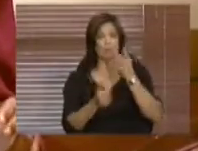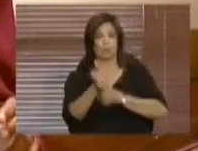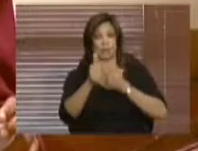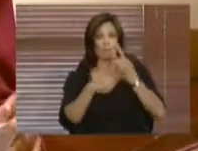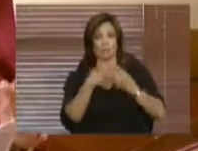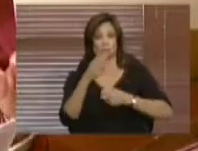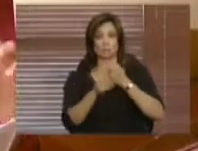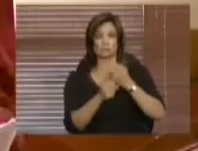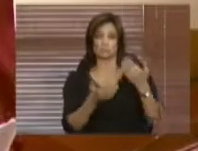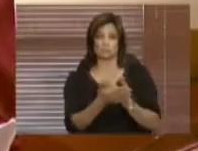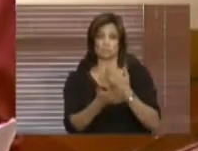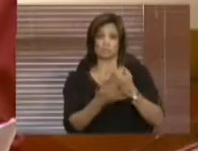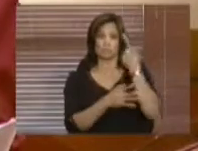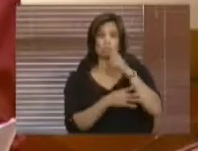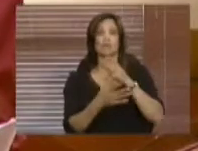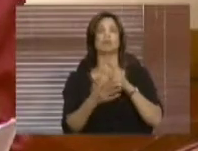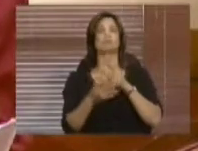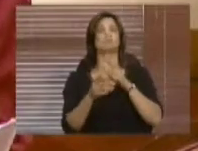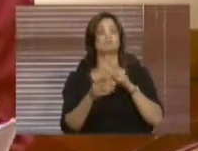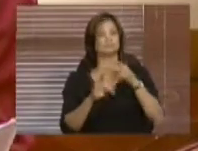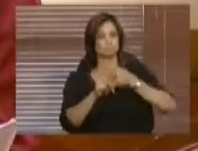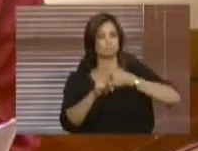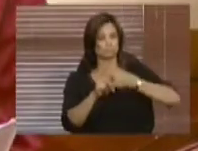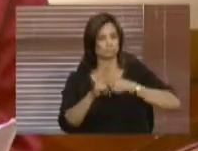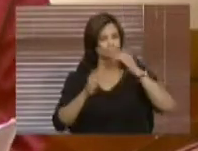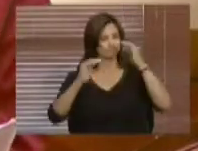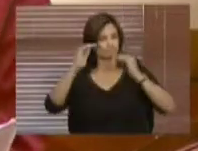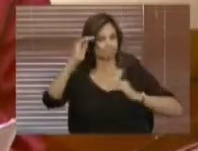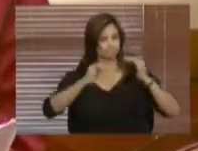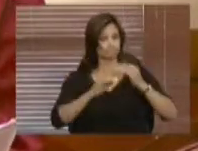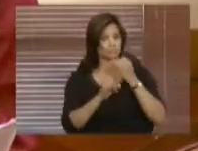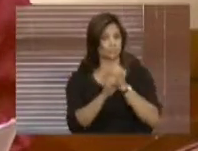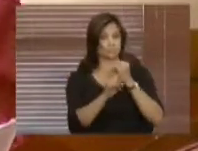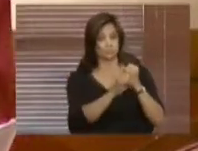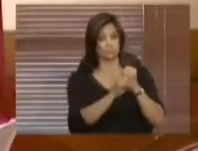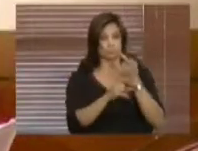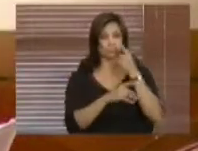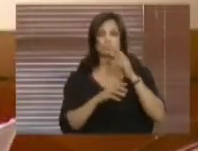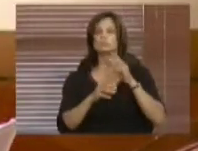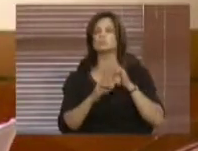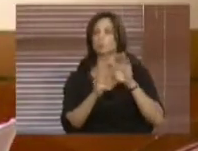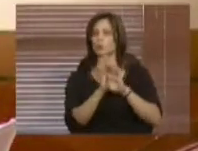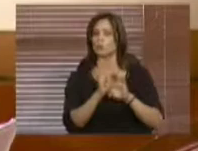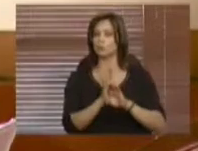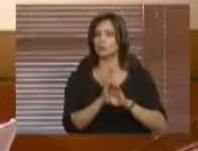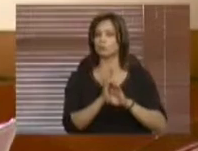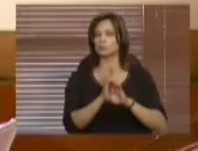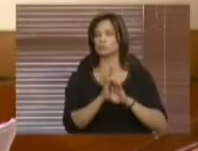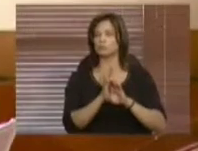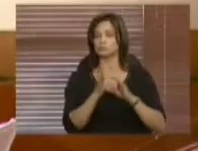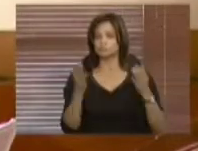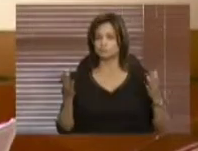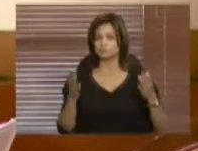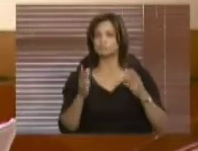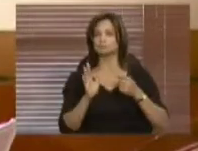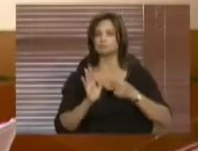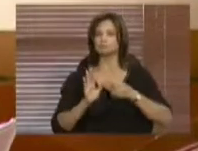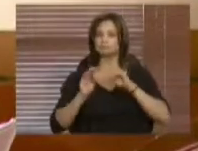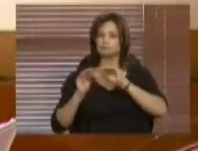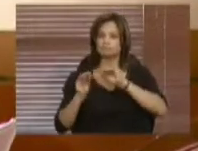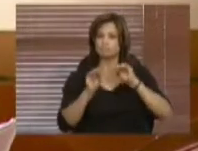y actualización de las escalas salariales de los órganos y entes constitucionales.